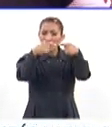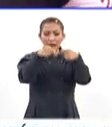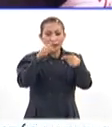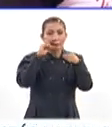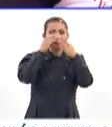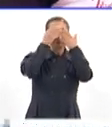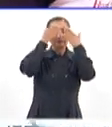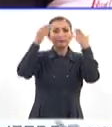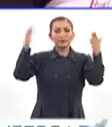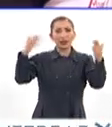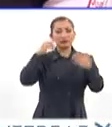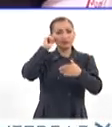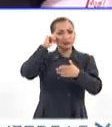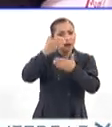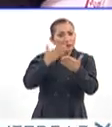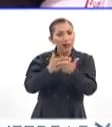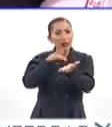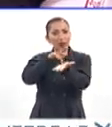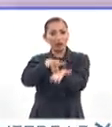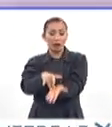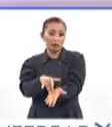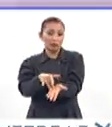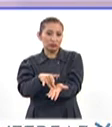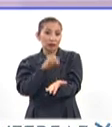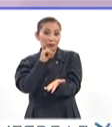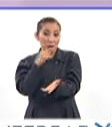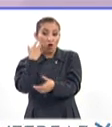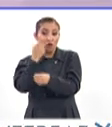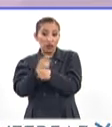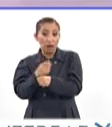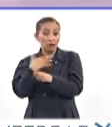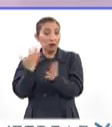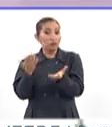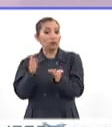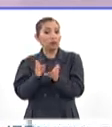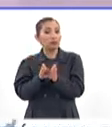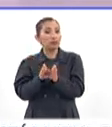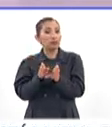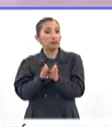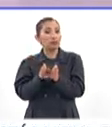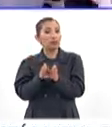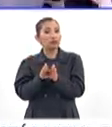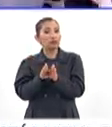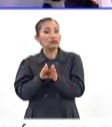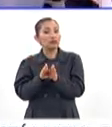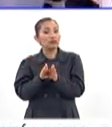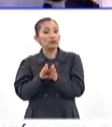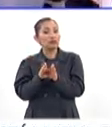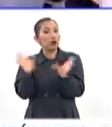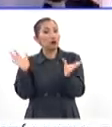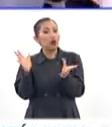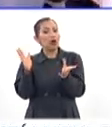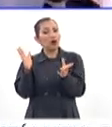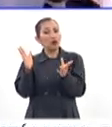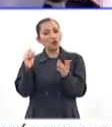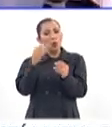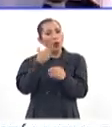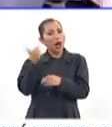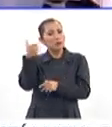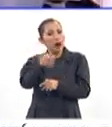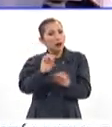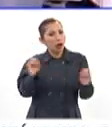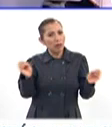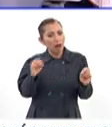esta visión de servir, de apoyar, porque además pues es un voluntariado, es completamente, no recibe ningún